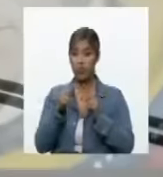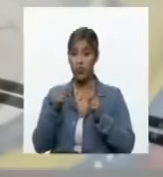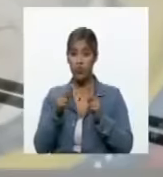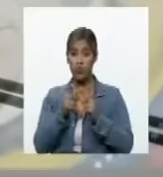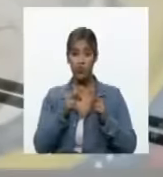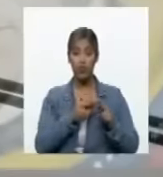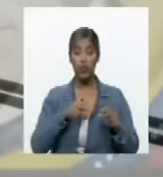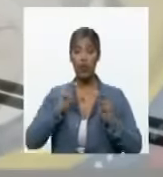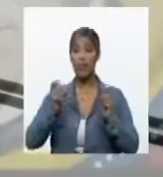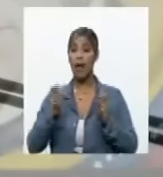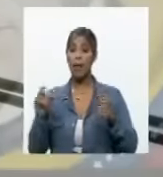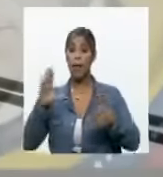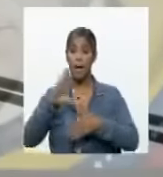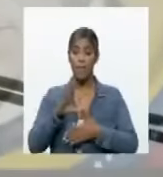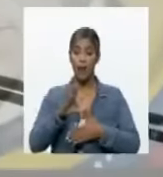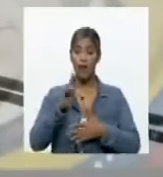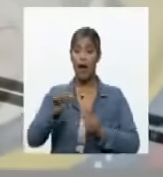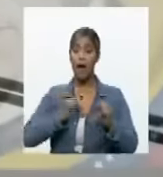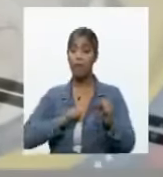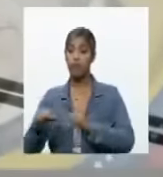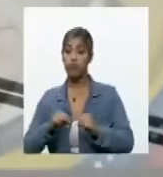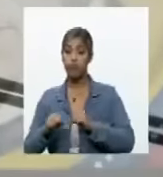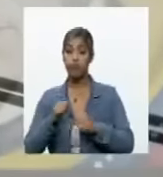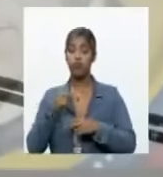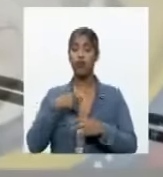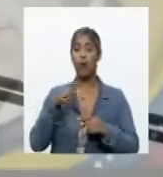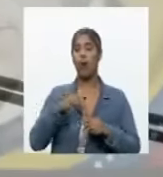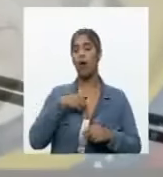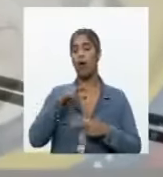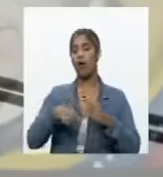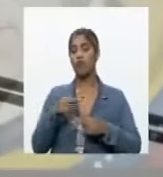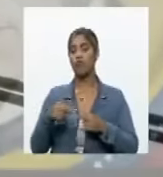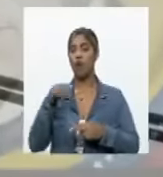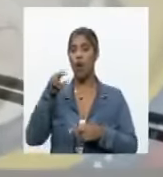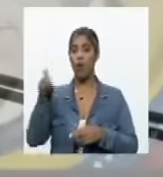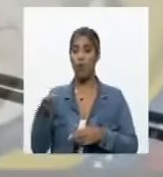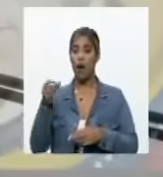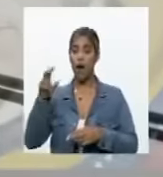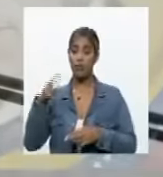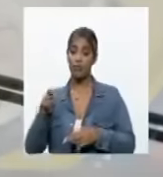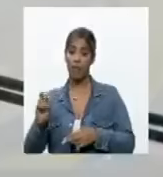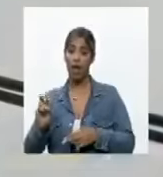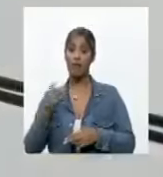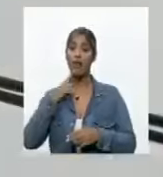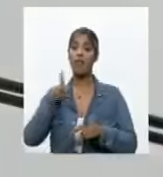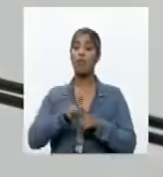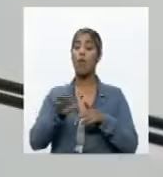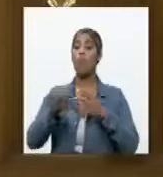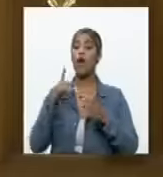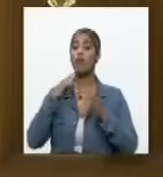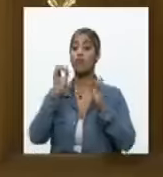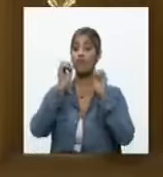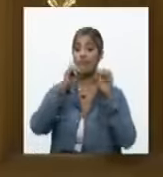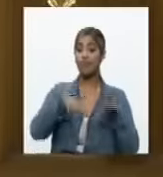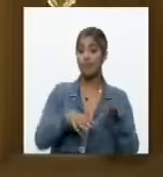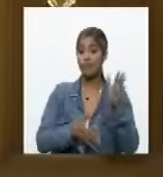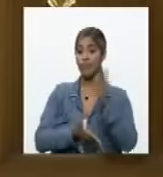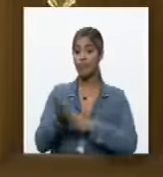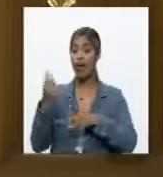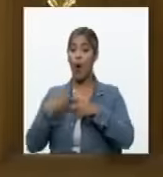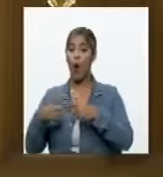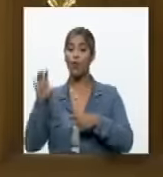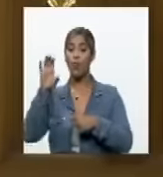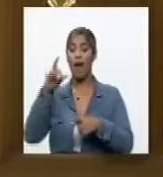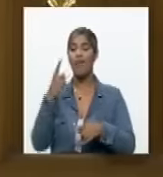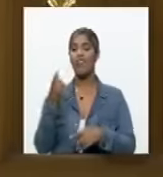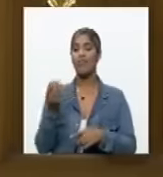América, participando en el movimiento revolucionario de Wally España, quien posteriormente se vio obligado a abandonar el país al no poder culminar su